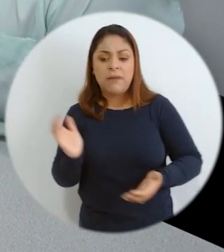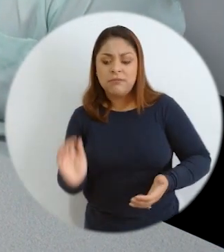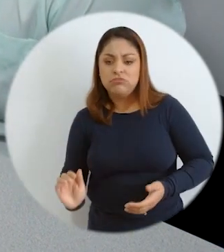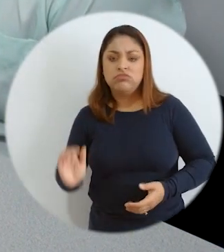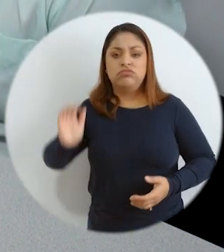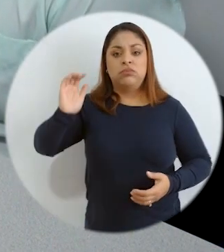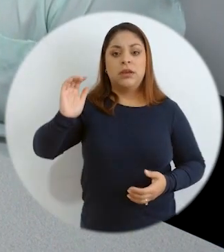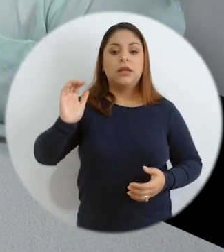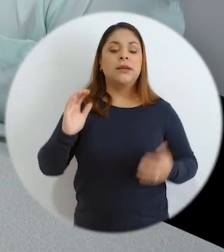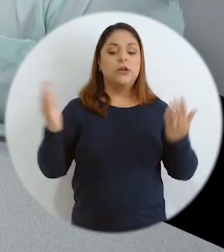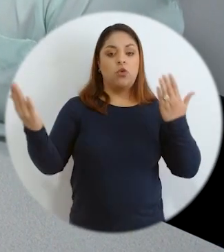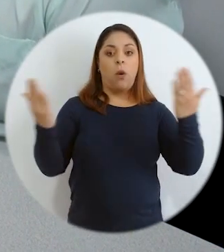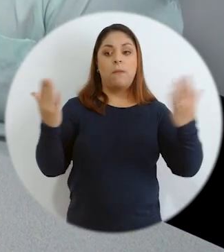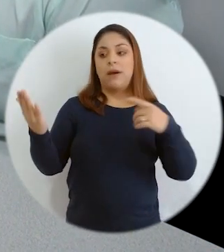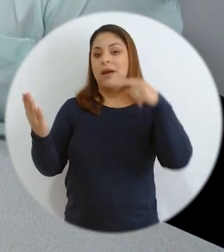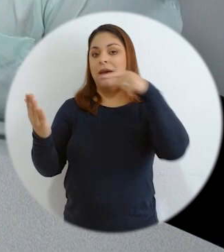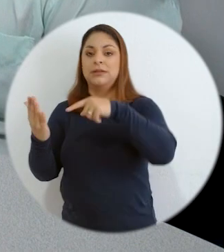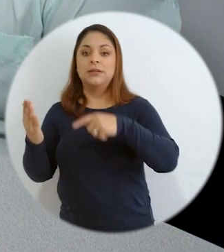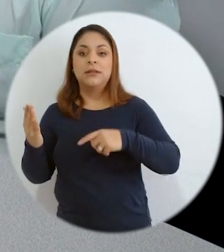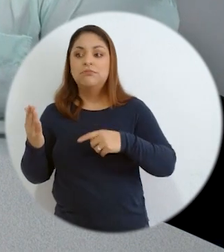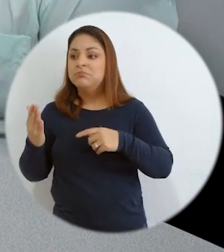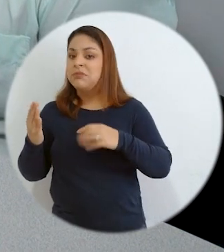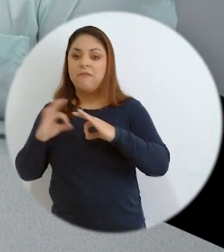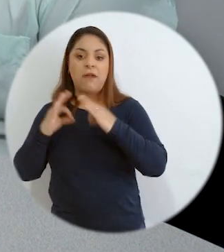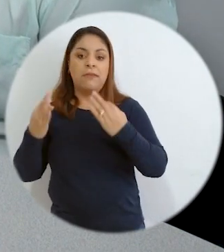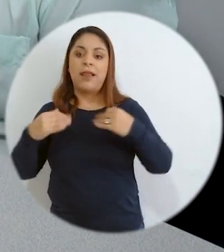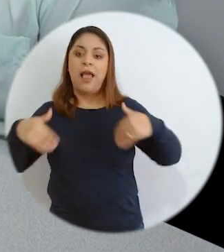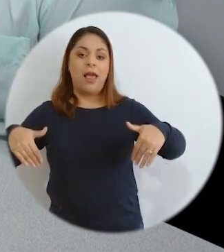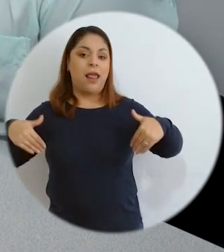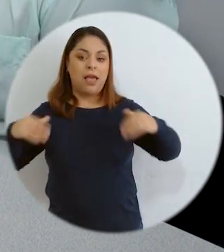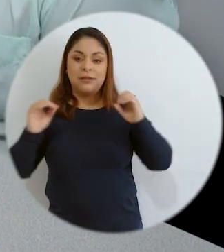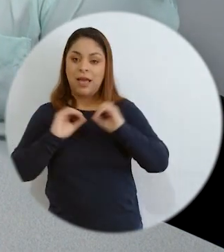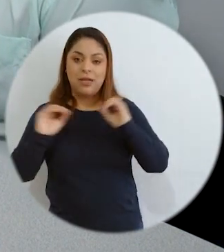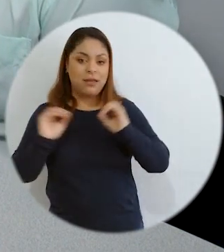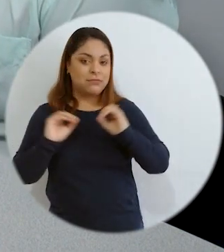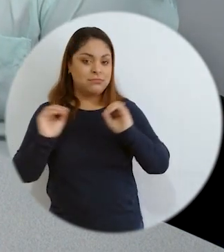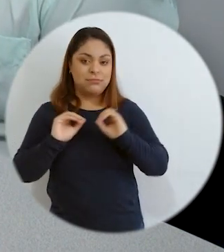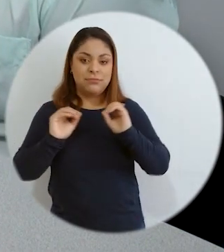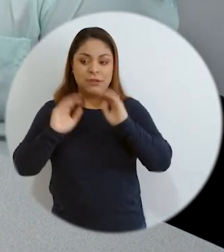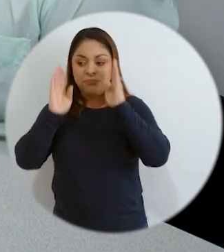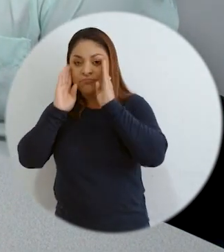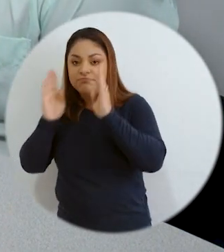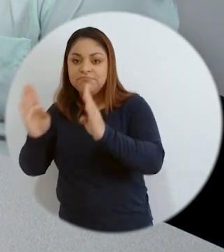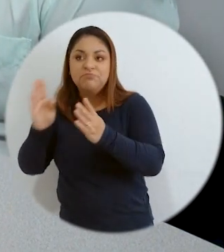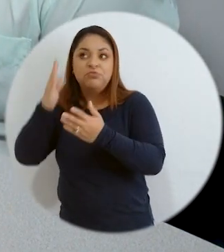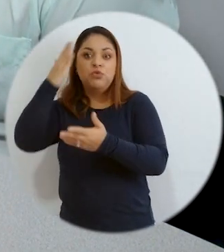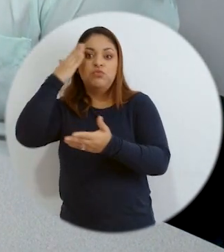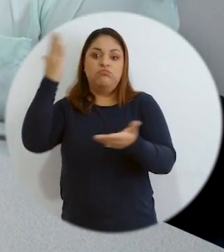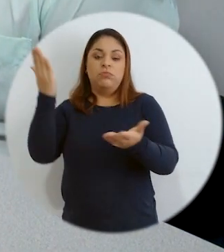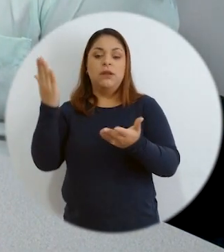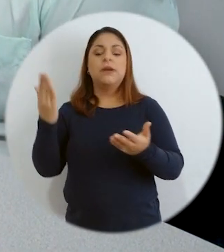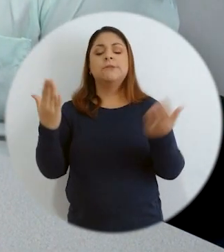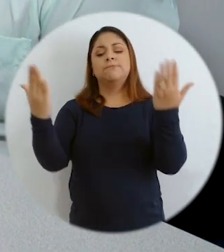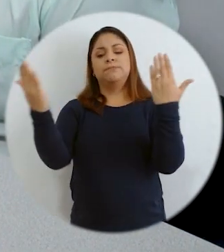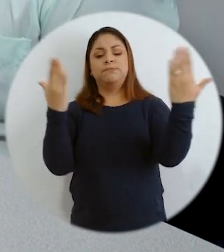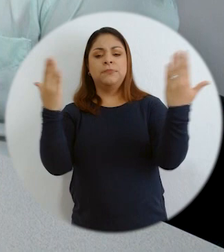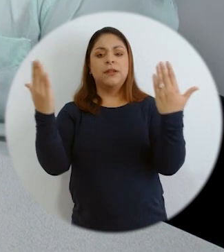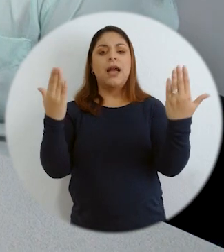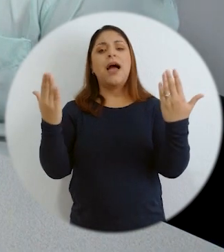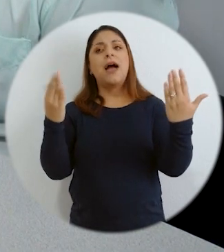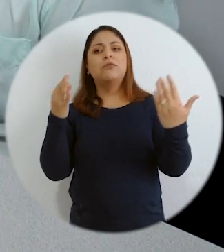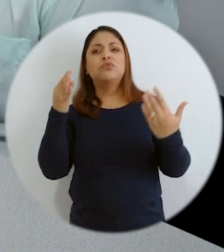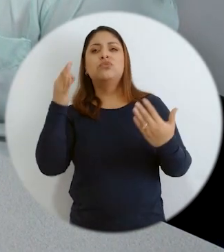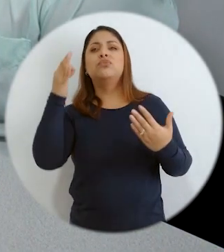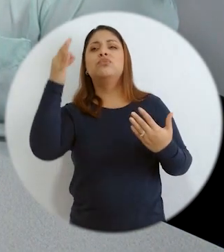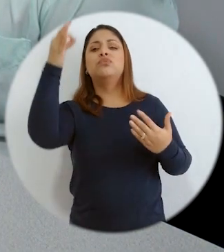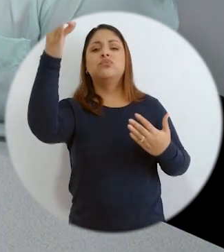todo en los primeros años de vida de ellos, y lo comparan con un grupo control que no recibe esta atención, y lo analizan